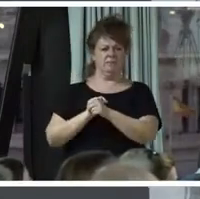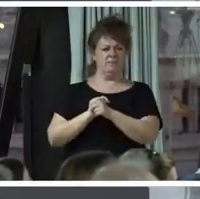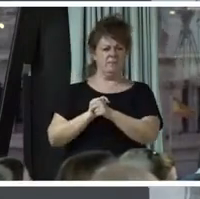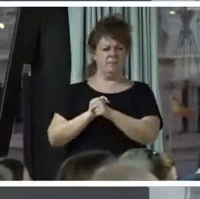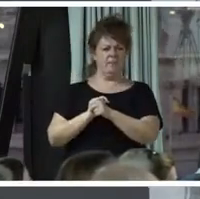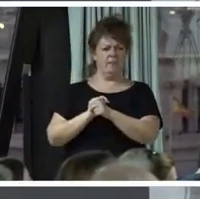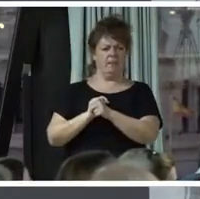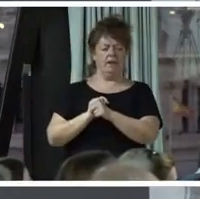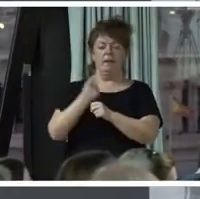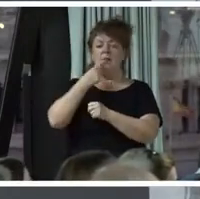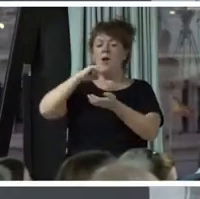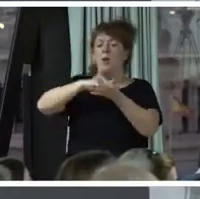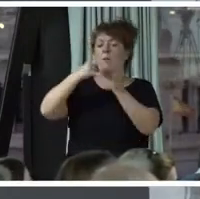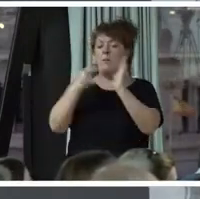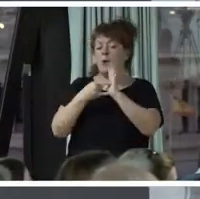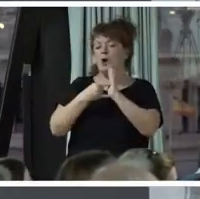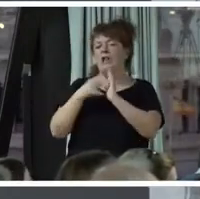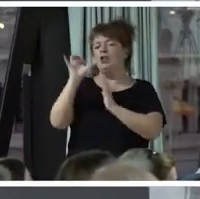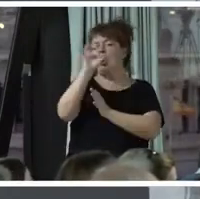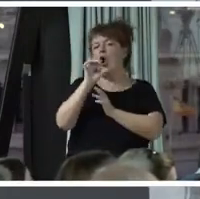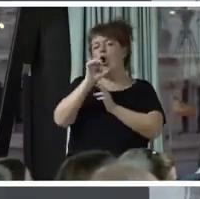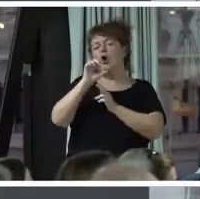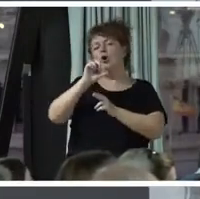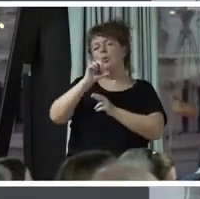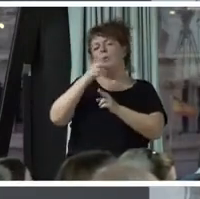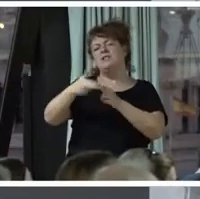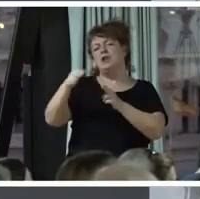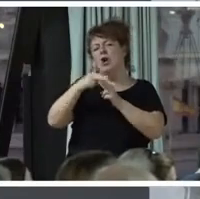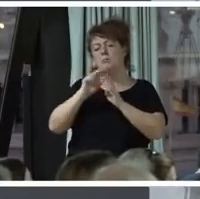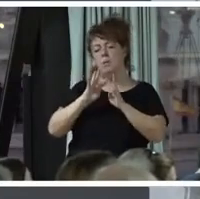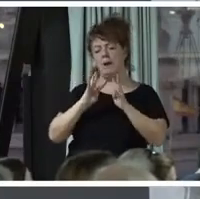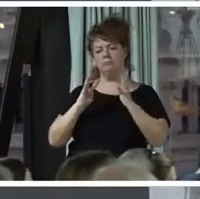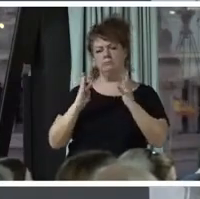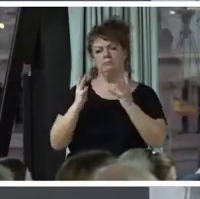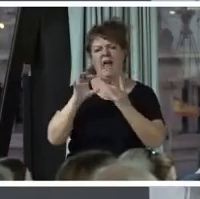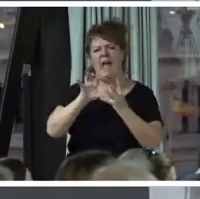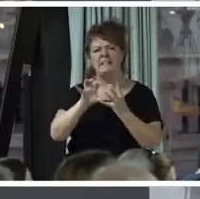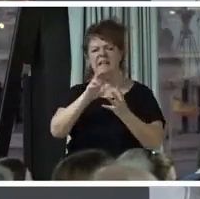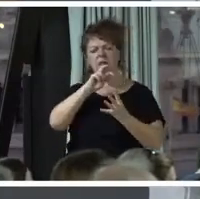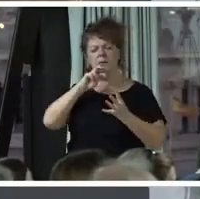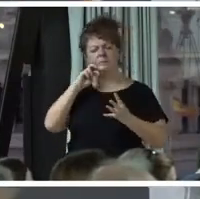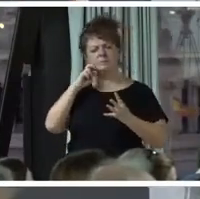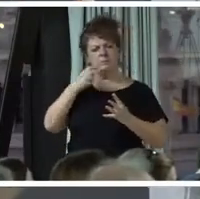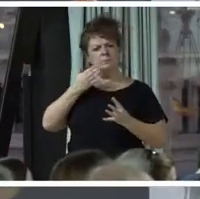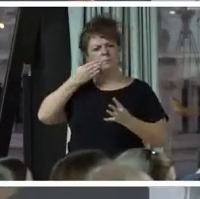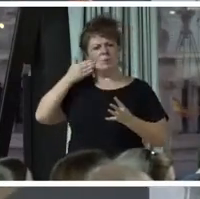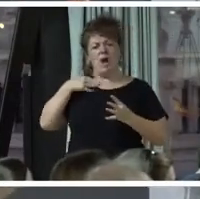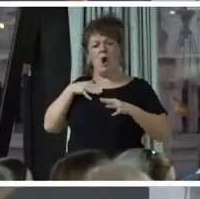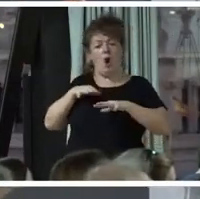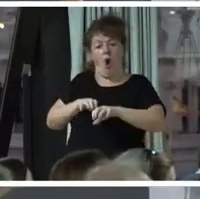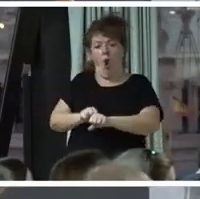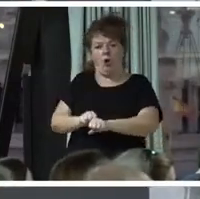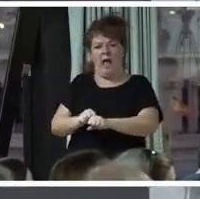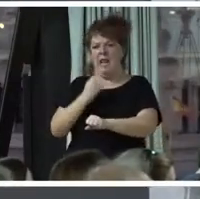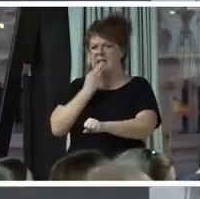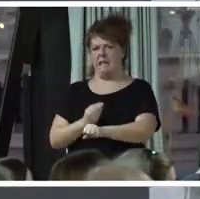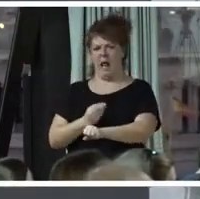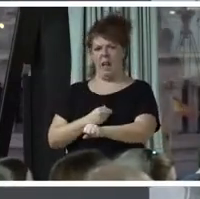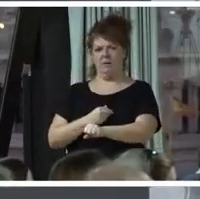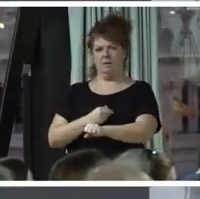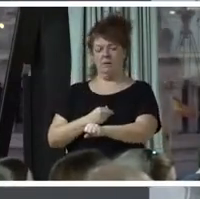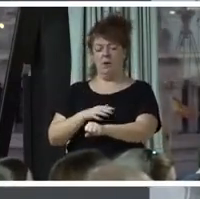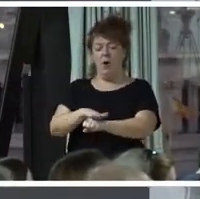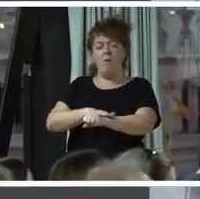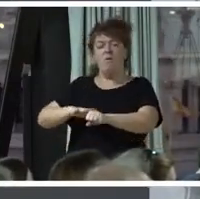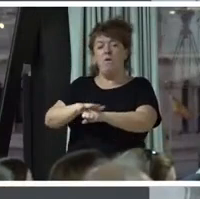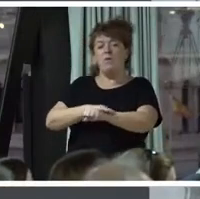además el proyecto del sionismo el proyecto político de la construcción del estado de Israel tiene una raíz profundamente colonial tiene